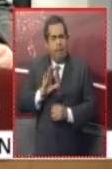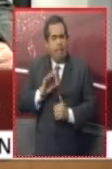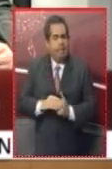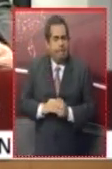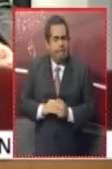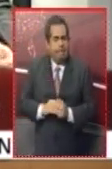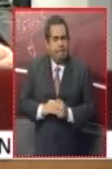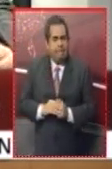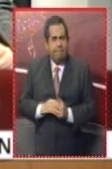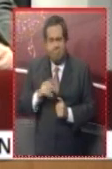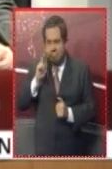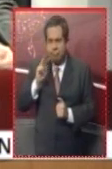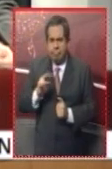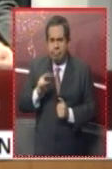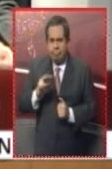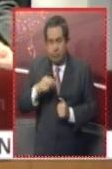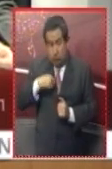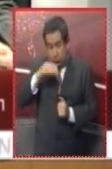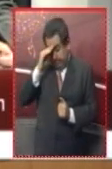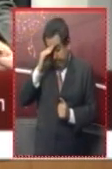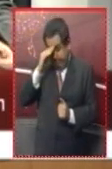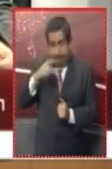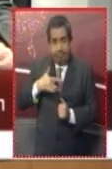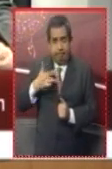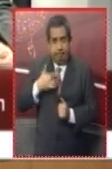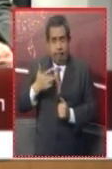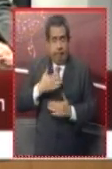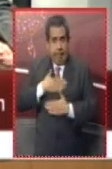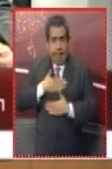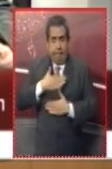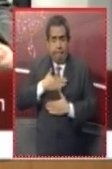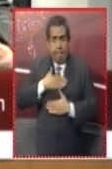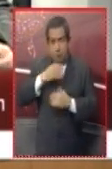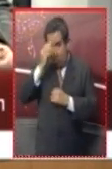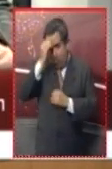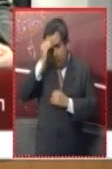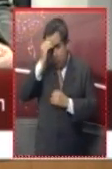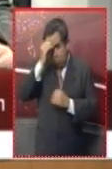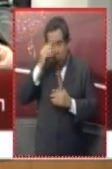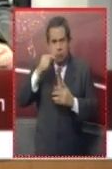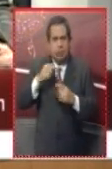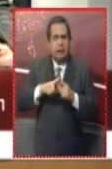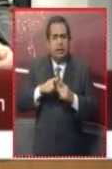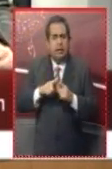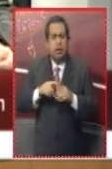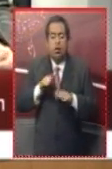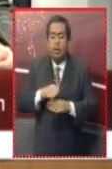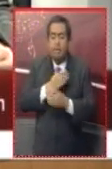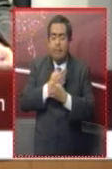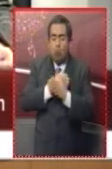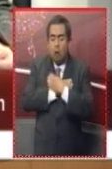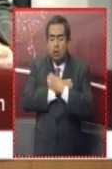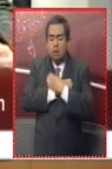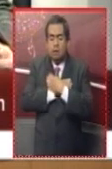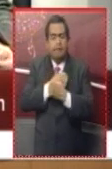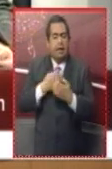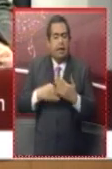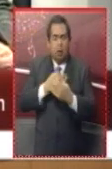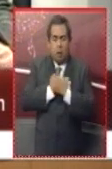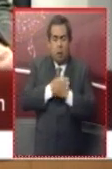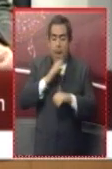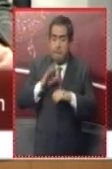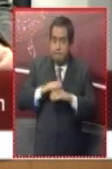La corrupción, considero yo, desde mi muy particular punto de vista, tiene que ver con educación. A